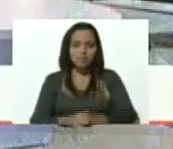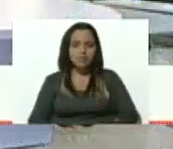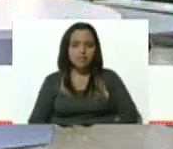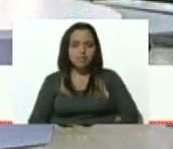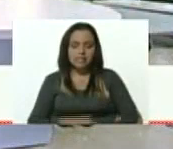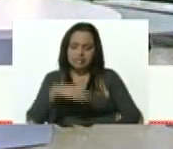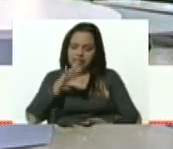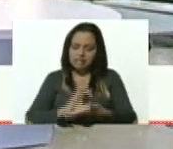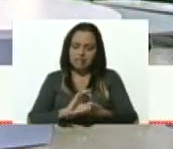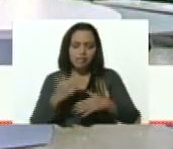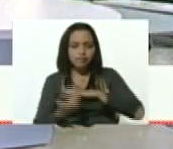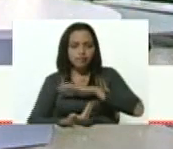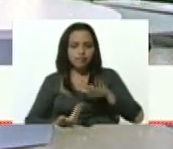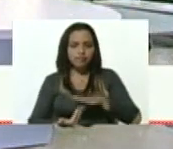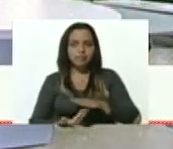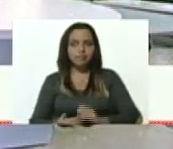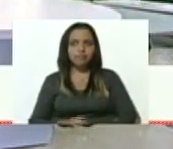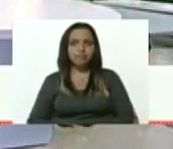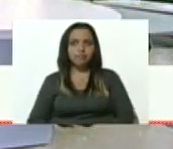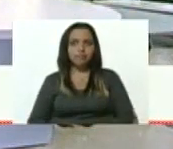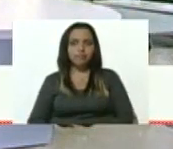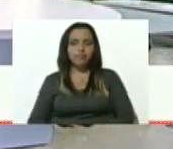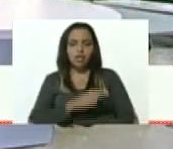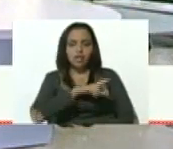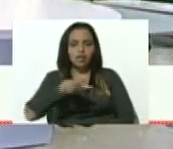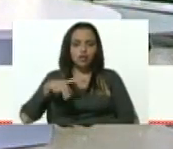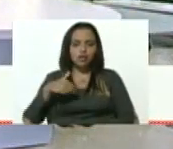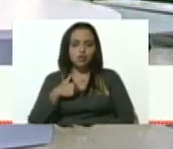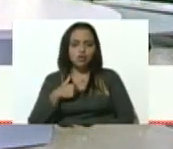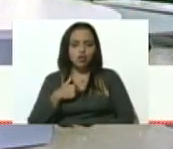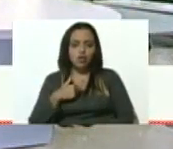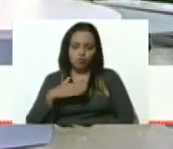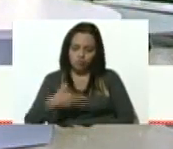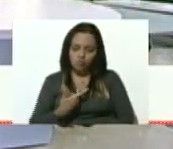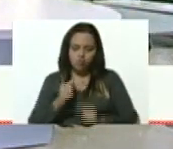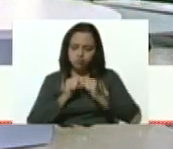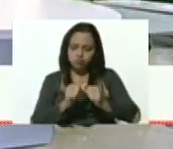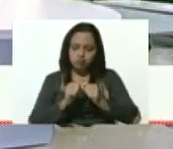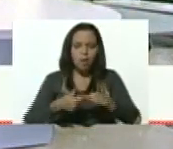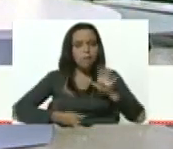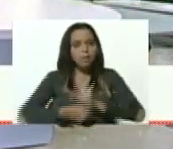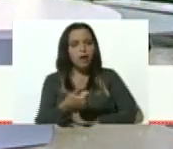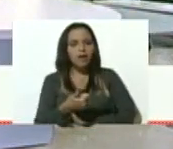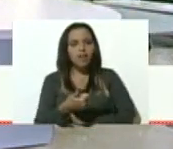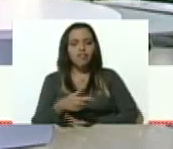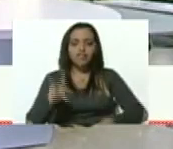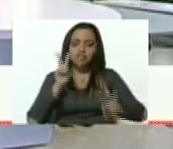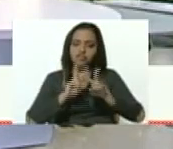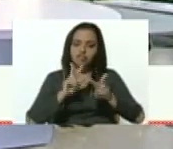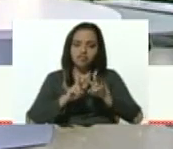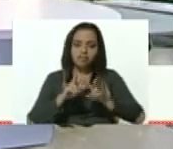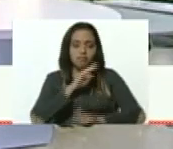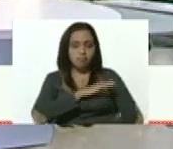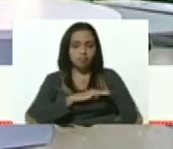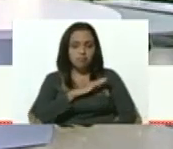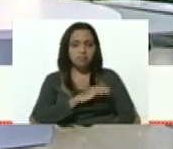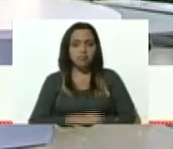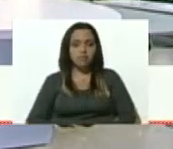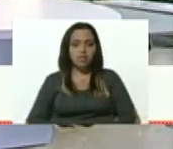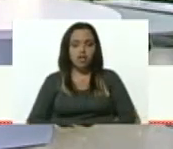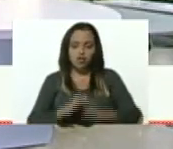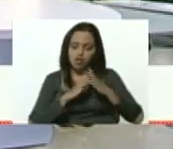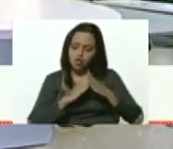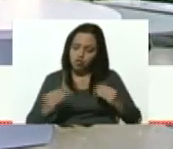central, fundamental, para que nosotros le podamos imprimir a la gran misión Vivienda Venezuela toda